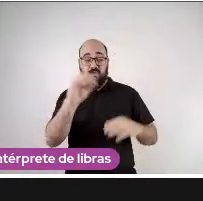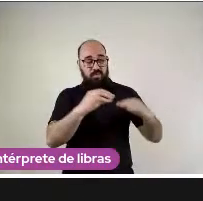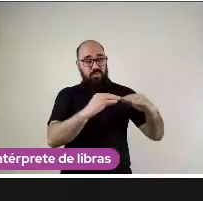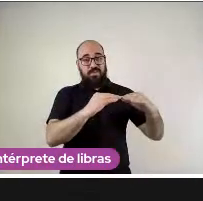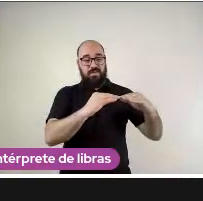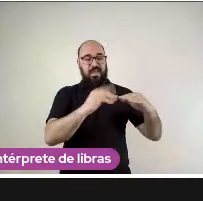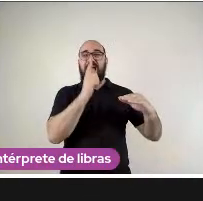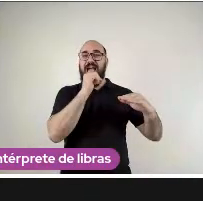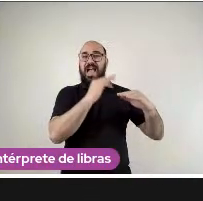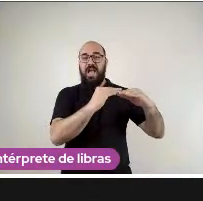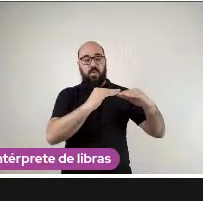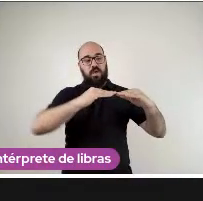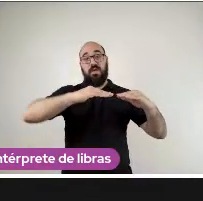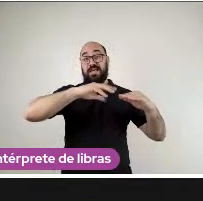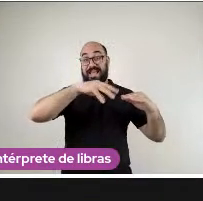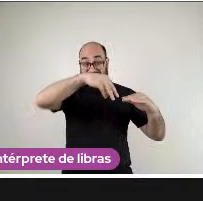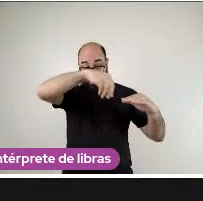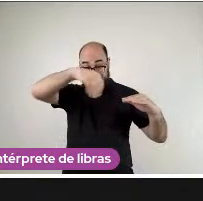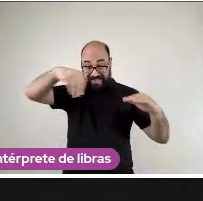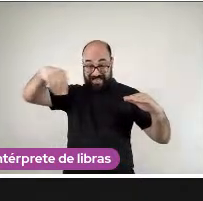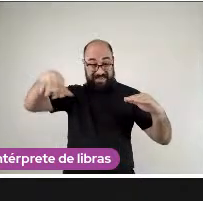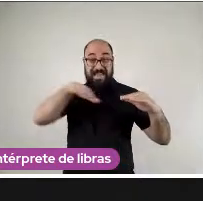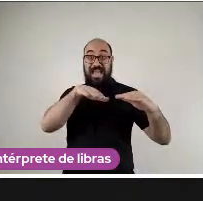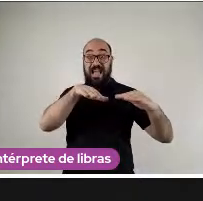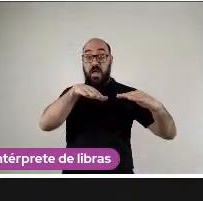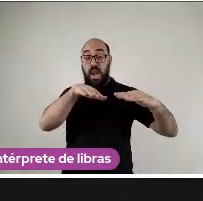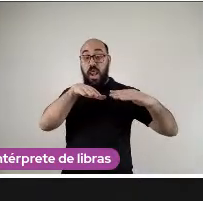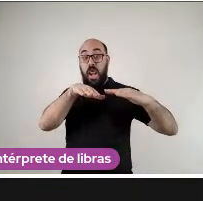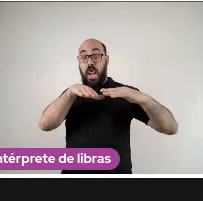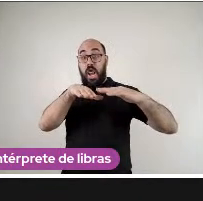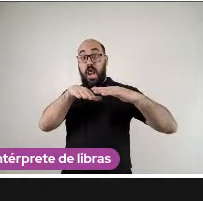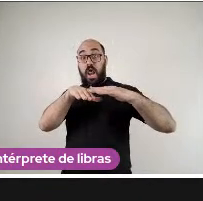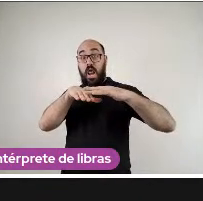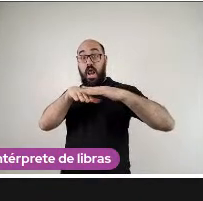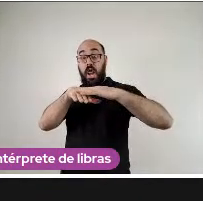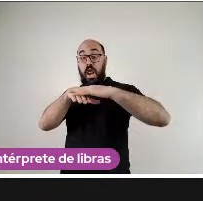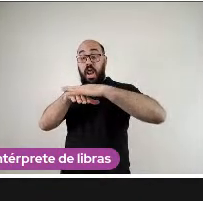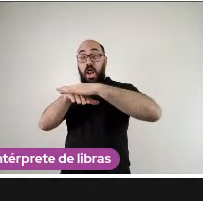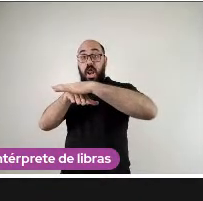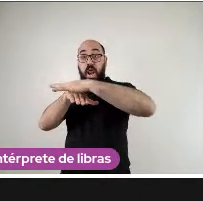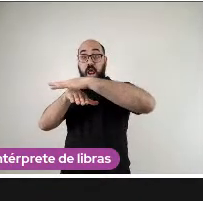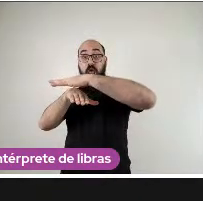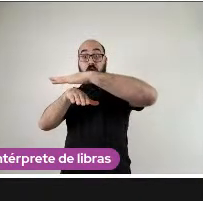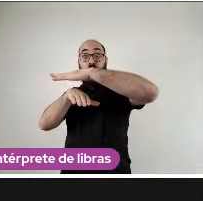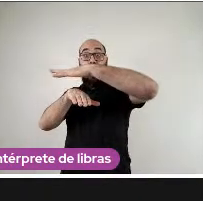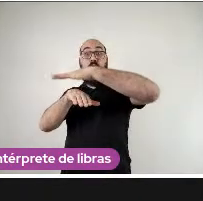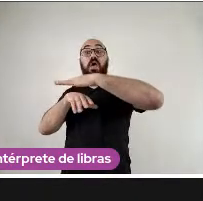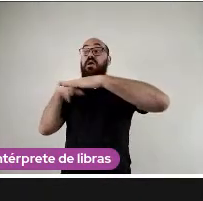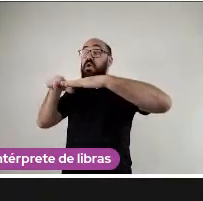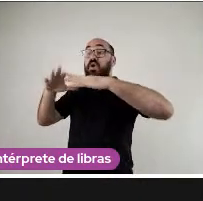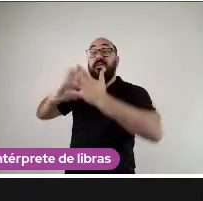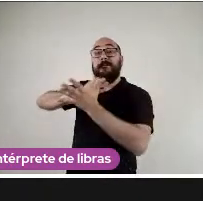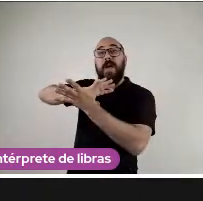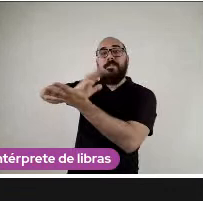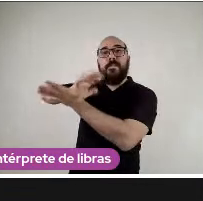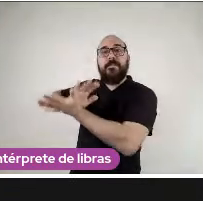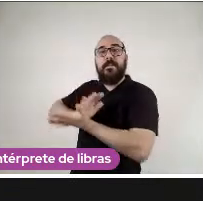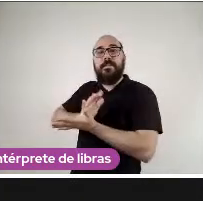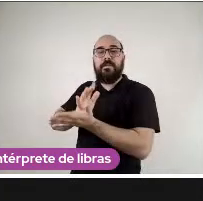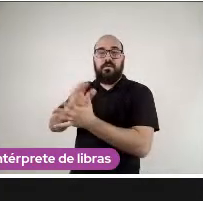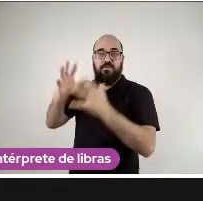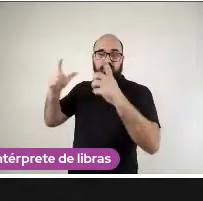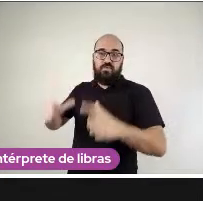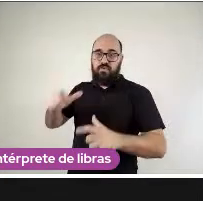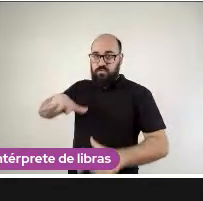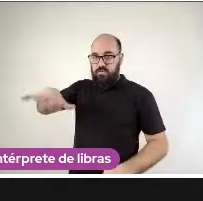un gasto de más de 23.000 millones de dólares solamente en reparar estos problemas por erosión e